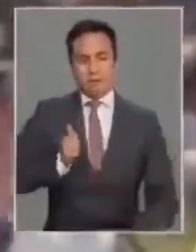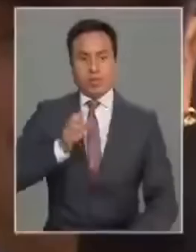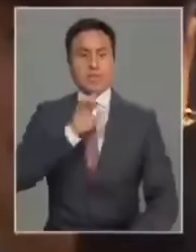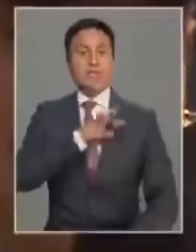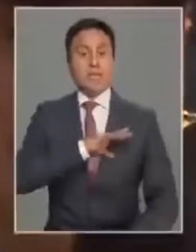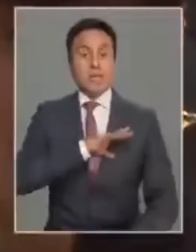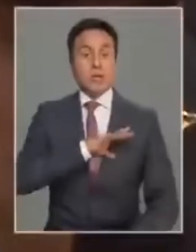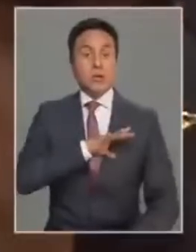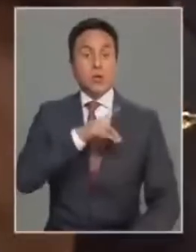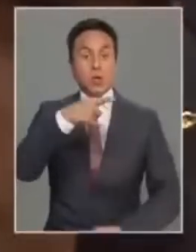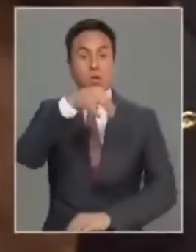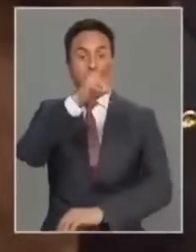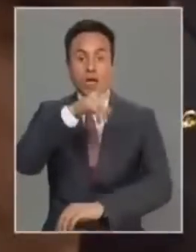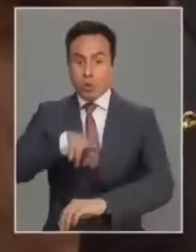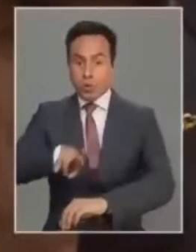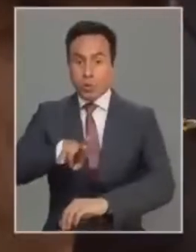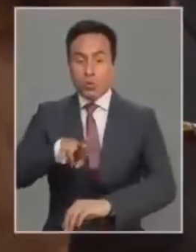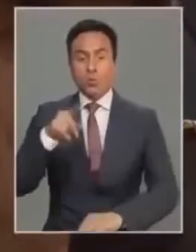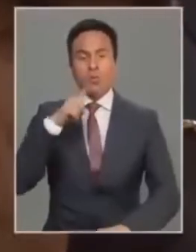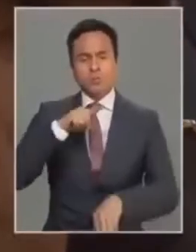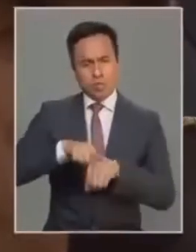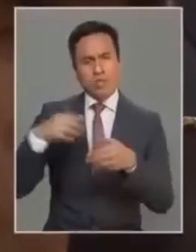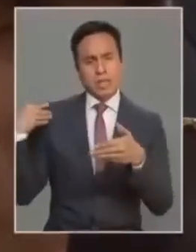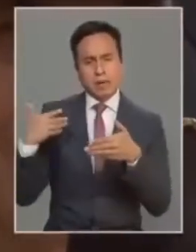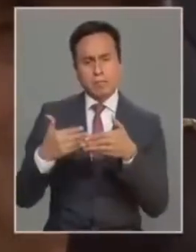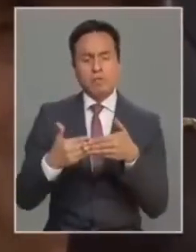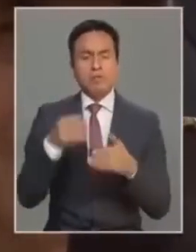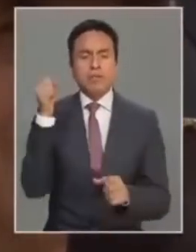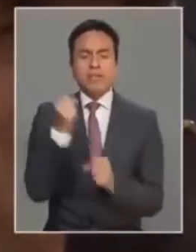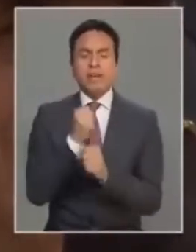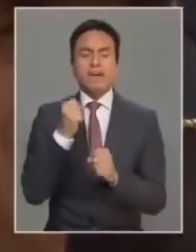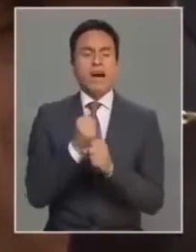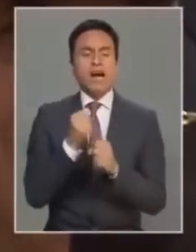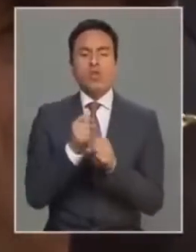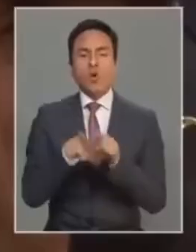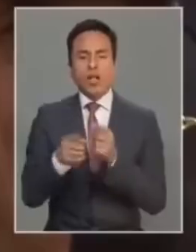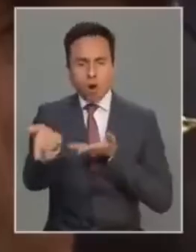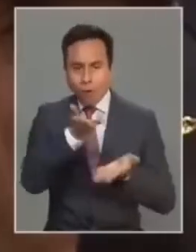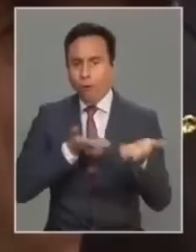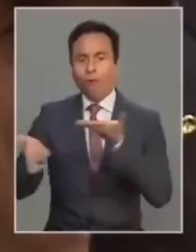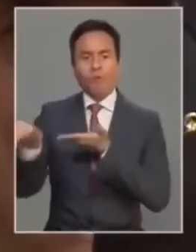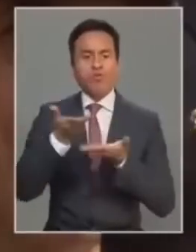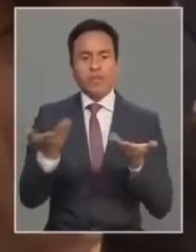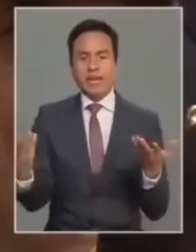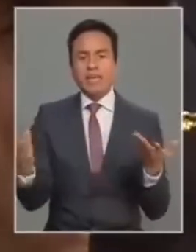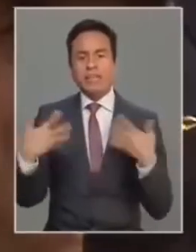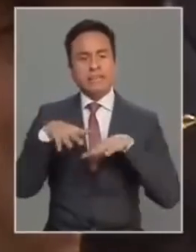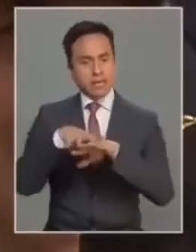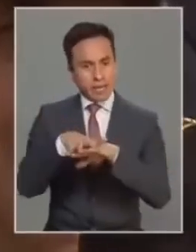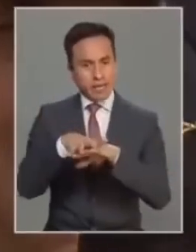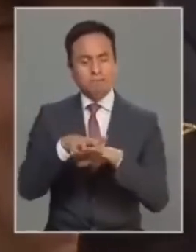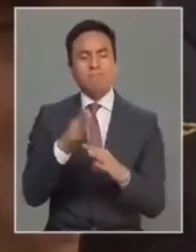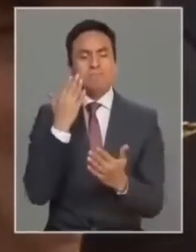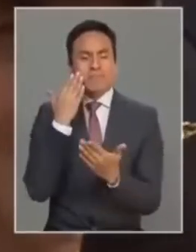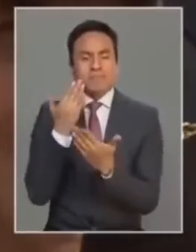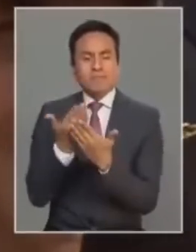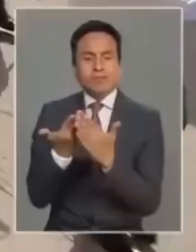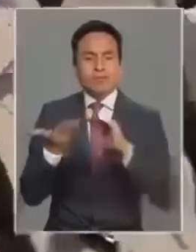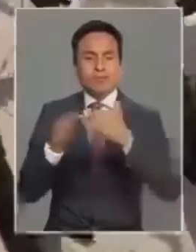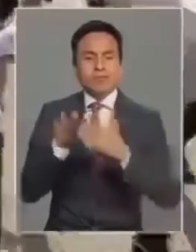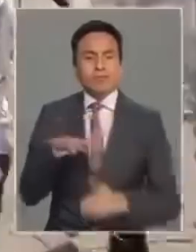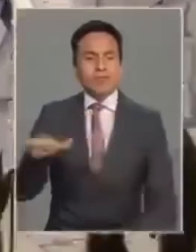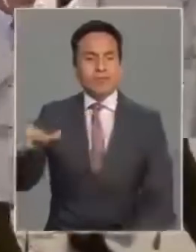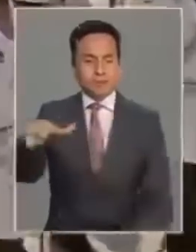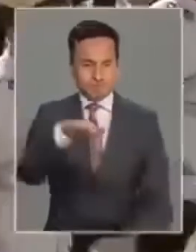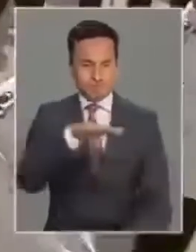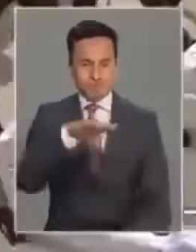un muy buen me gusta para que así YouTube recomiende nuestros videos a más personas. Sí. Así que, ahora sí, habiendo dicho todo eso y